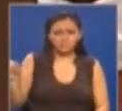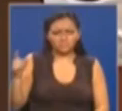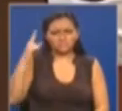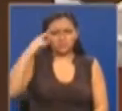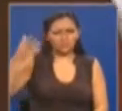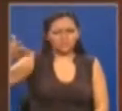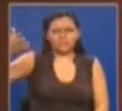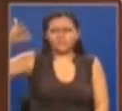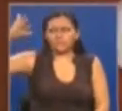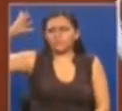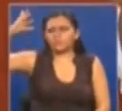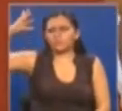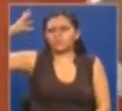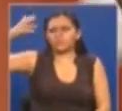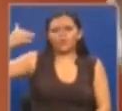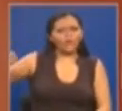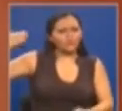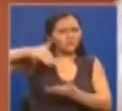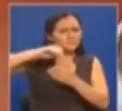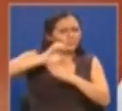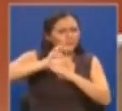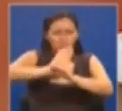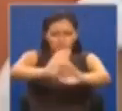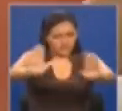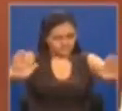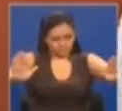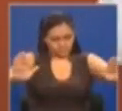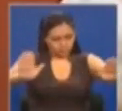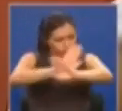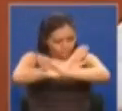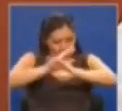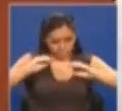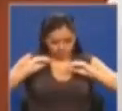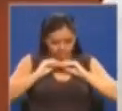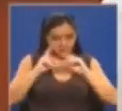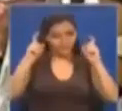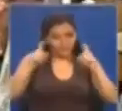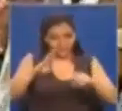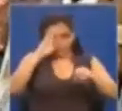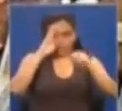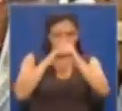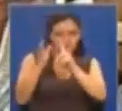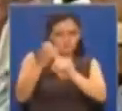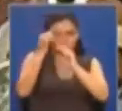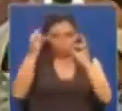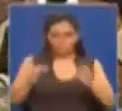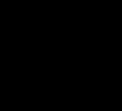mentalidad troglodista, no existan nunca más peor en nuestra Fuerza Armada. Es uno de los grandes desafíos.